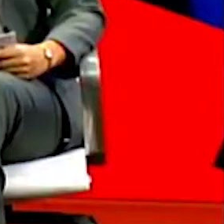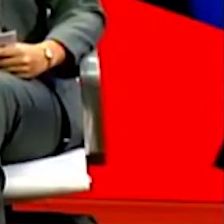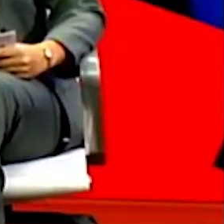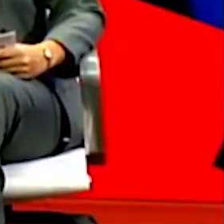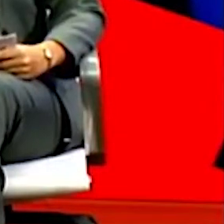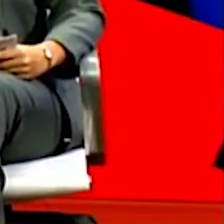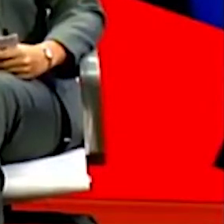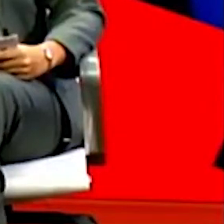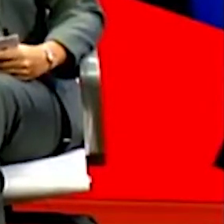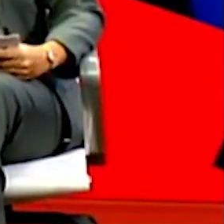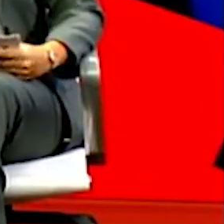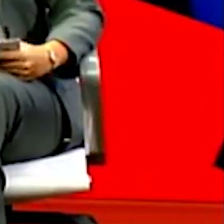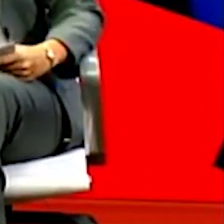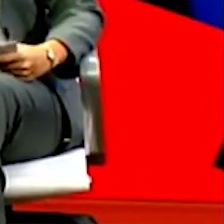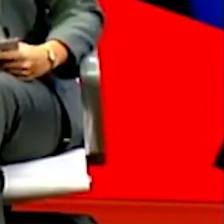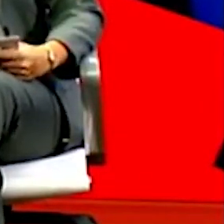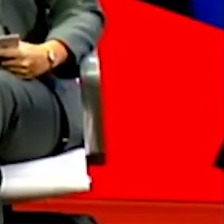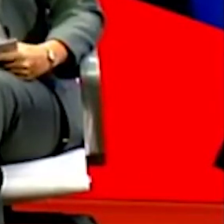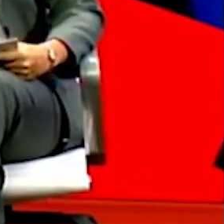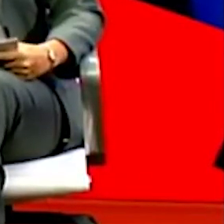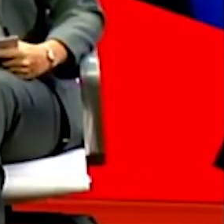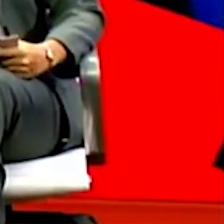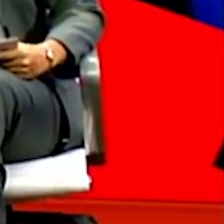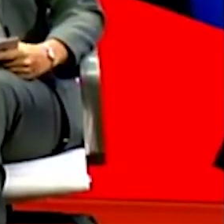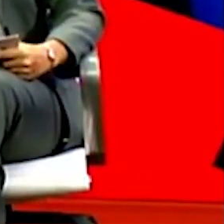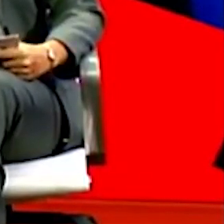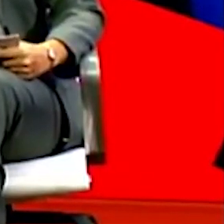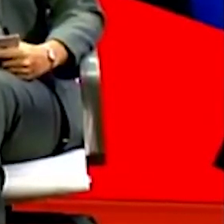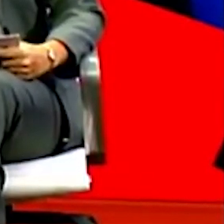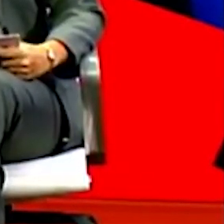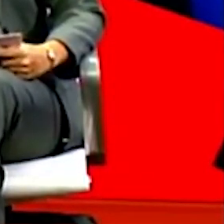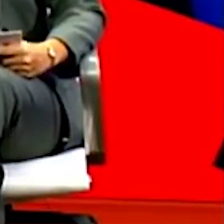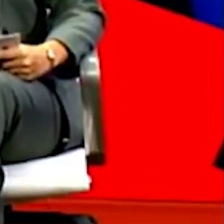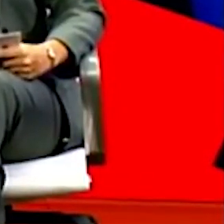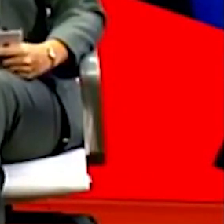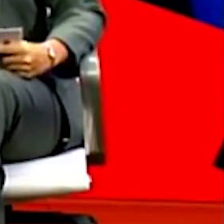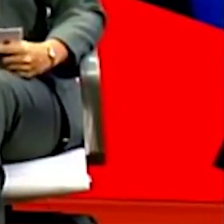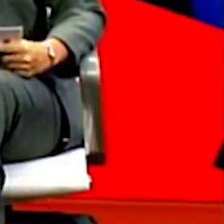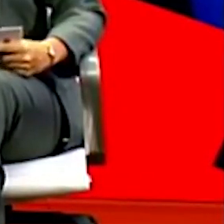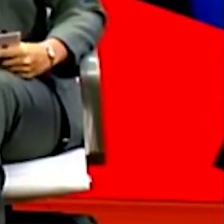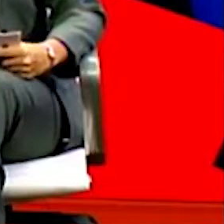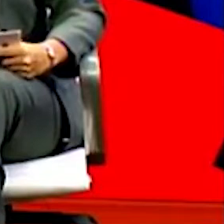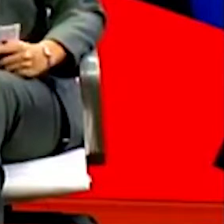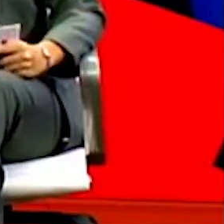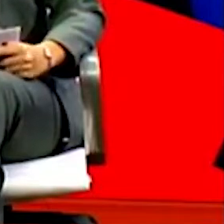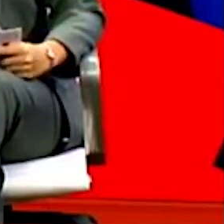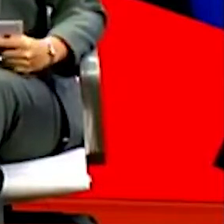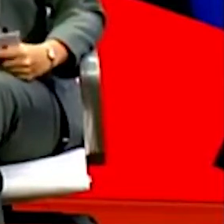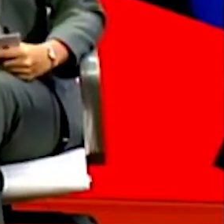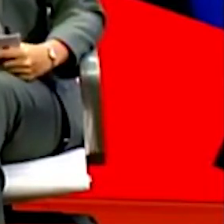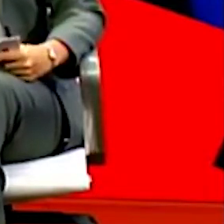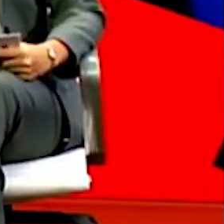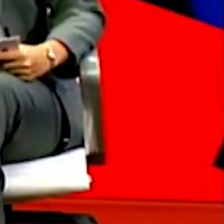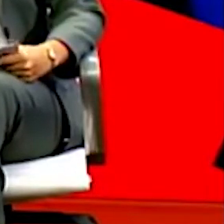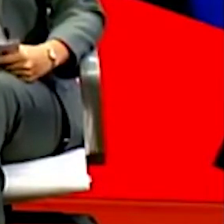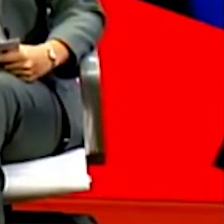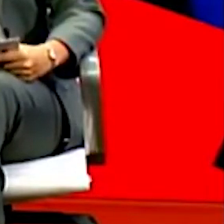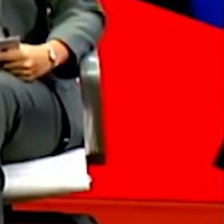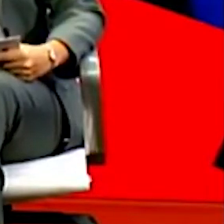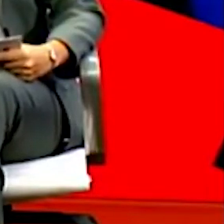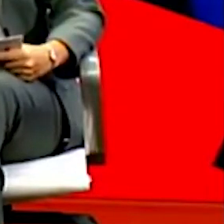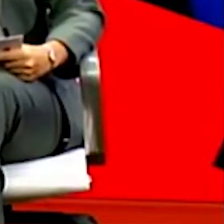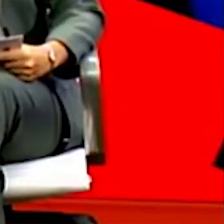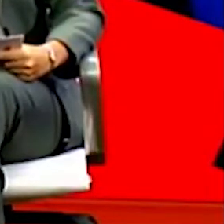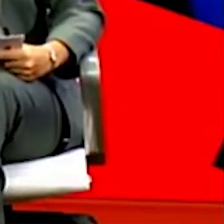Buenas noches, estamos en el tercer y último segmento del debate del cómo. Les recordamos que pueden seguirnos